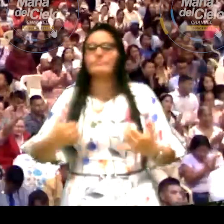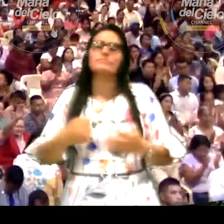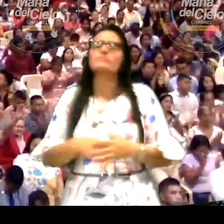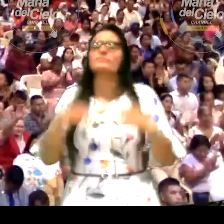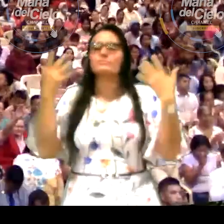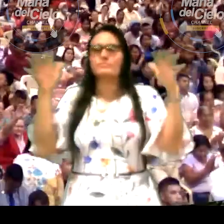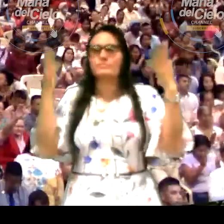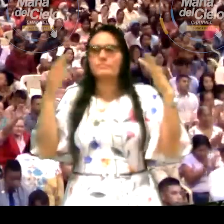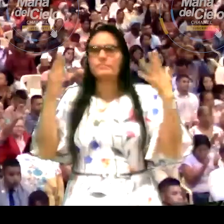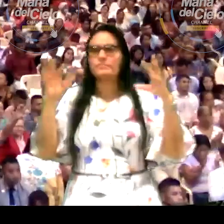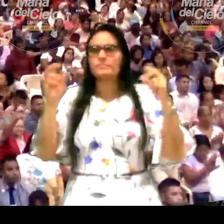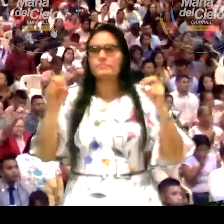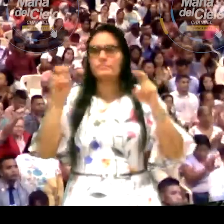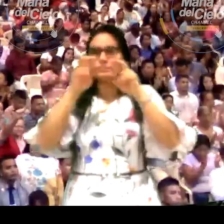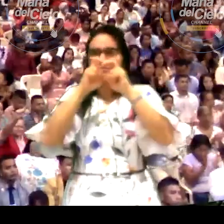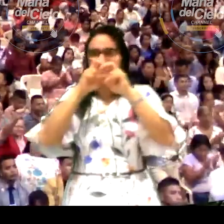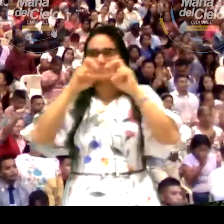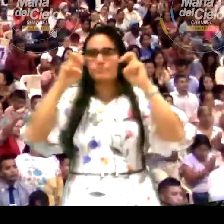Permanece creyendo en Él.